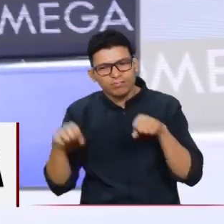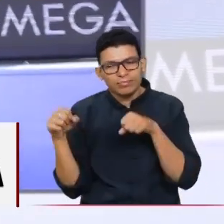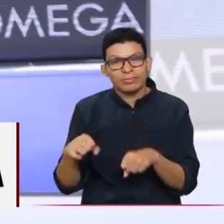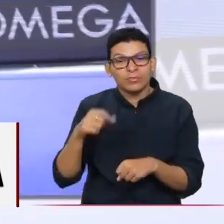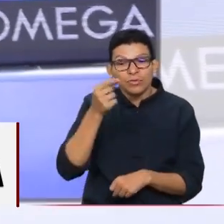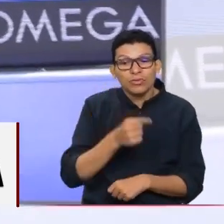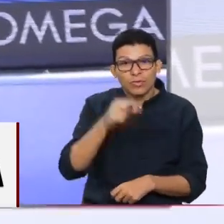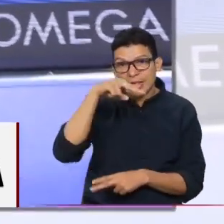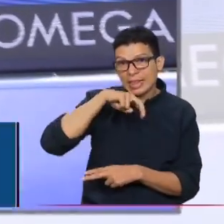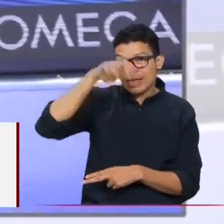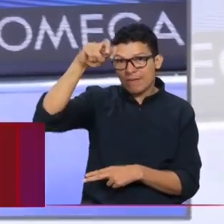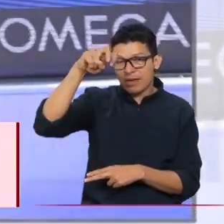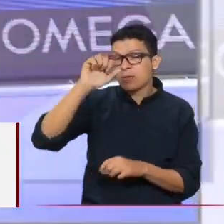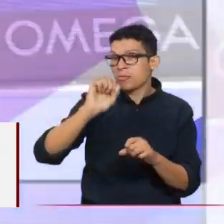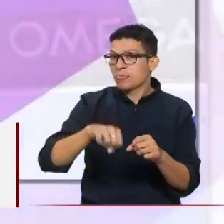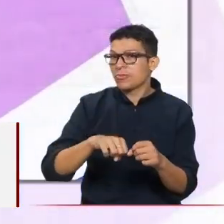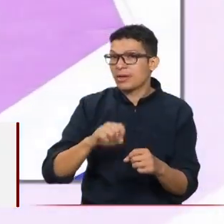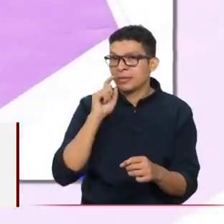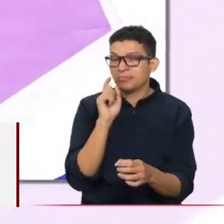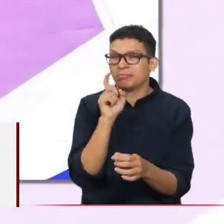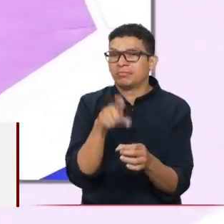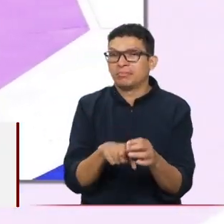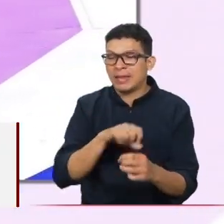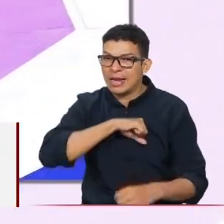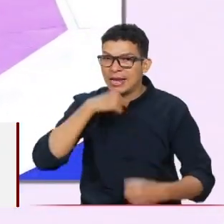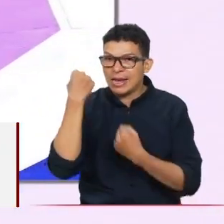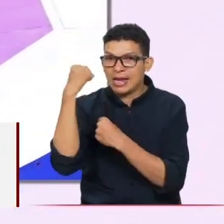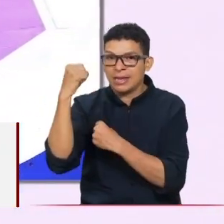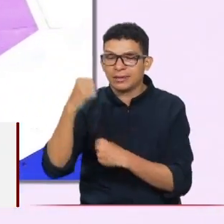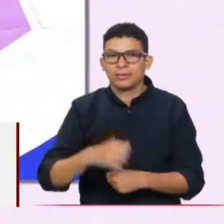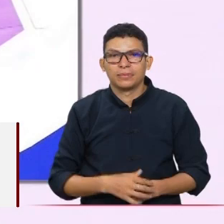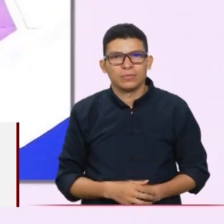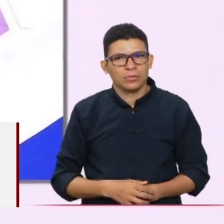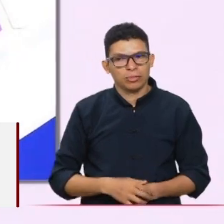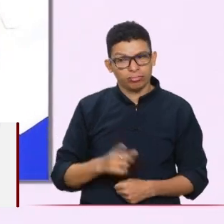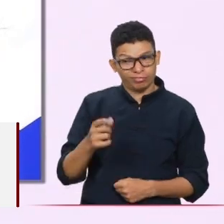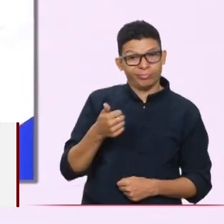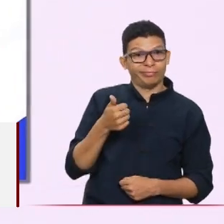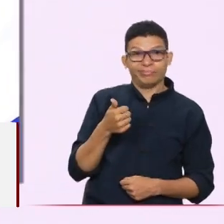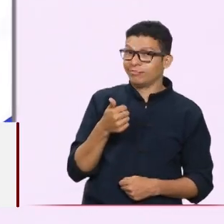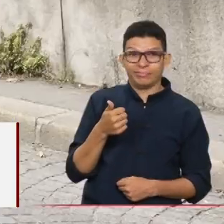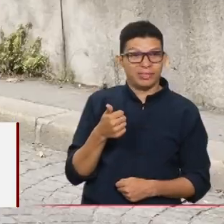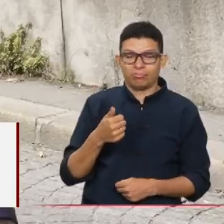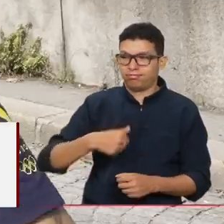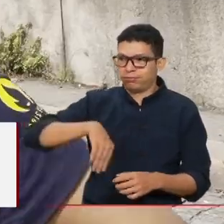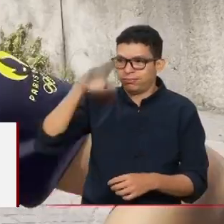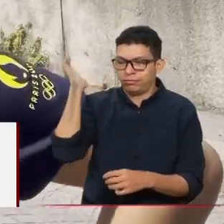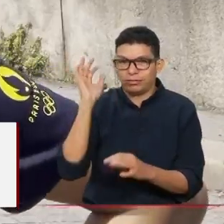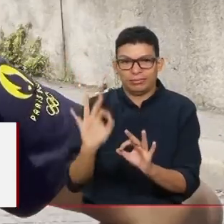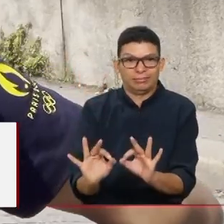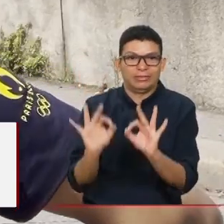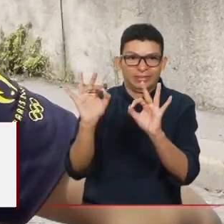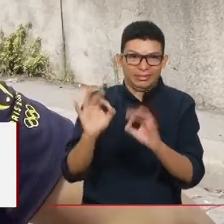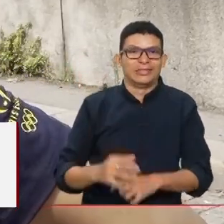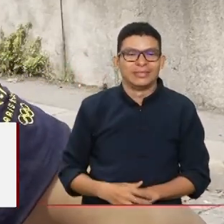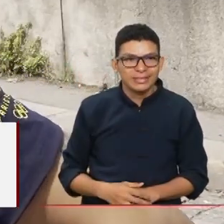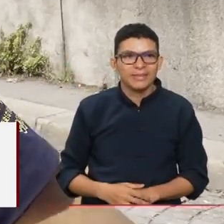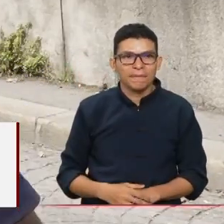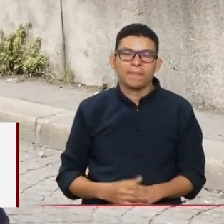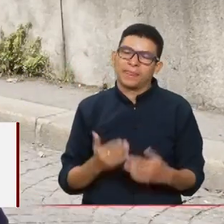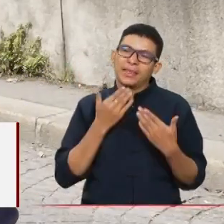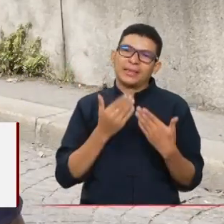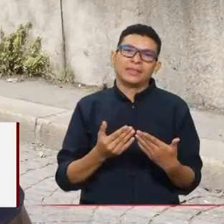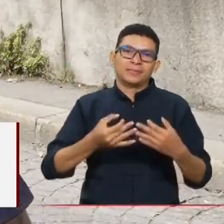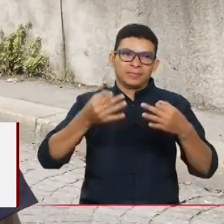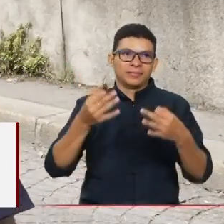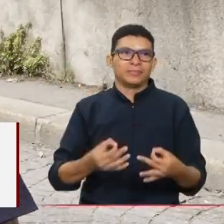próximos Olímpicos, quedar en el podio. Queen Saray, no lo hiciste bien, lo hiciste muy, demasiado bien. No, muchas gracias, en realidad